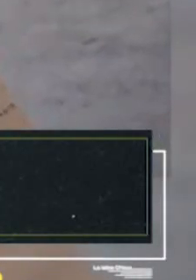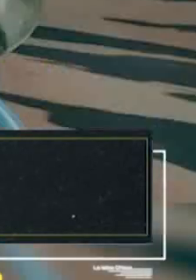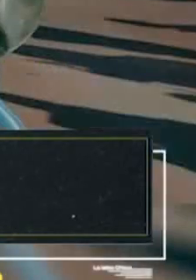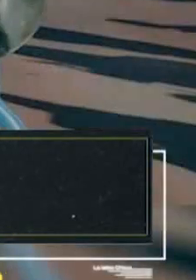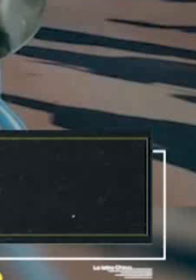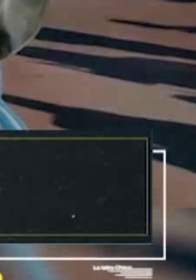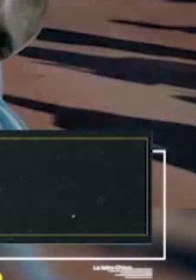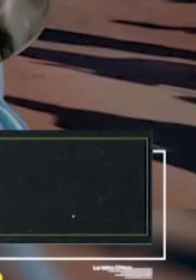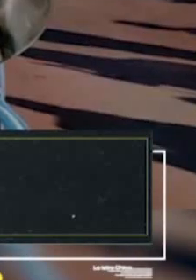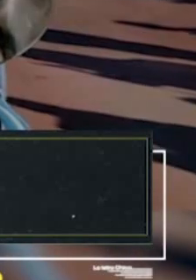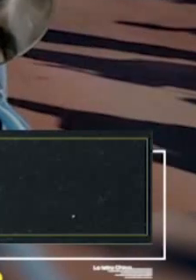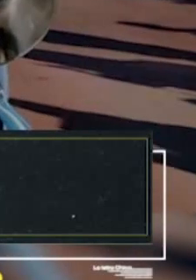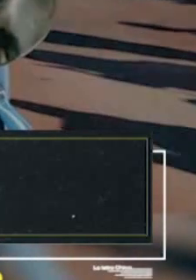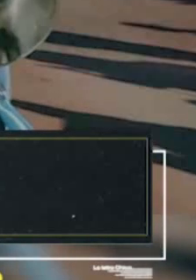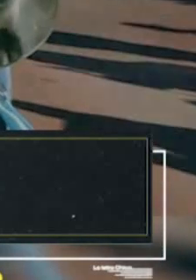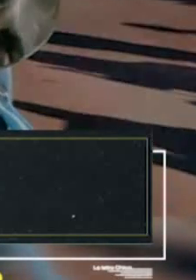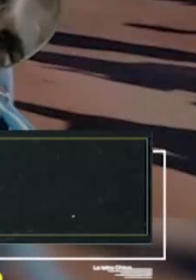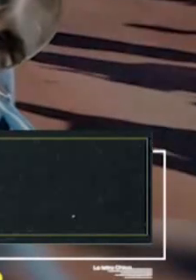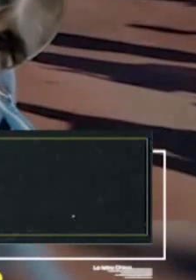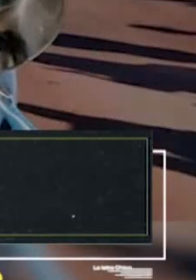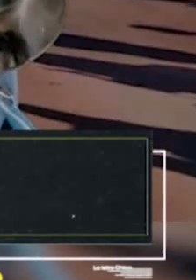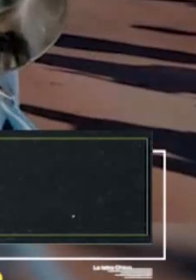si vienen de Cuba.